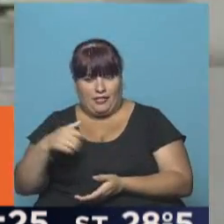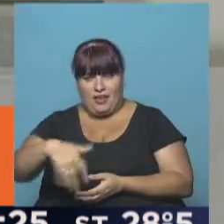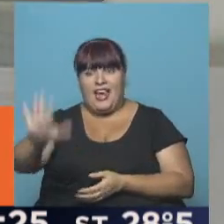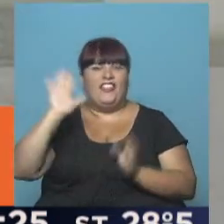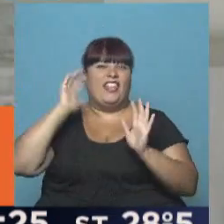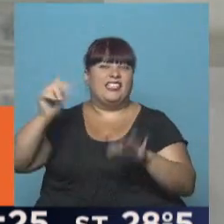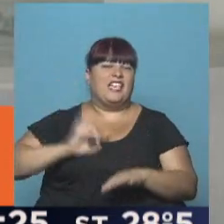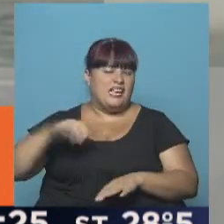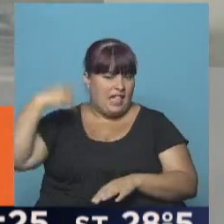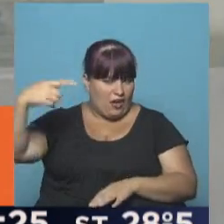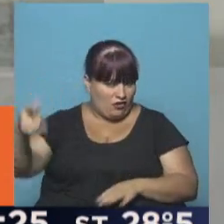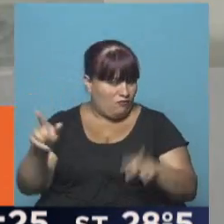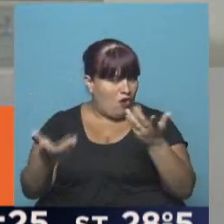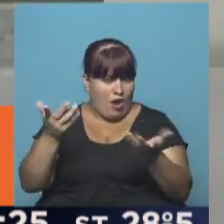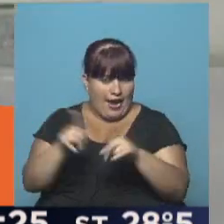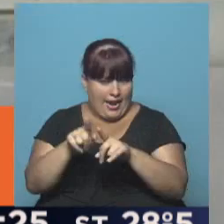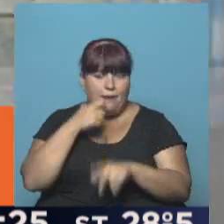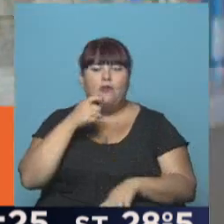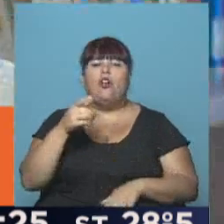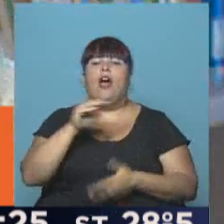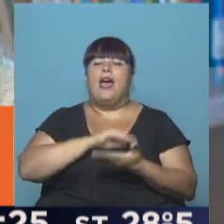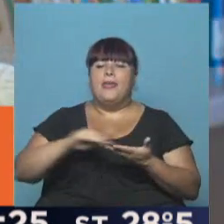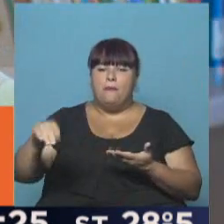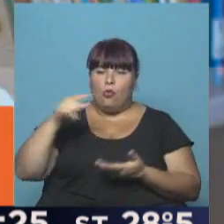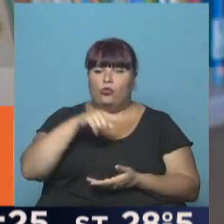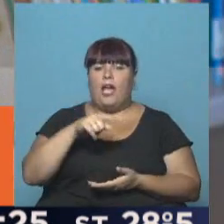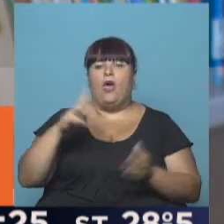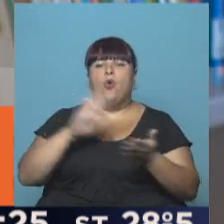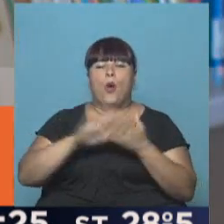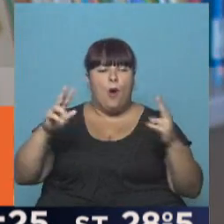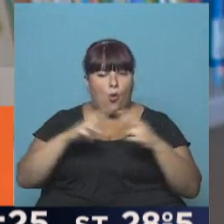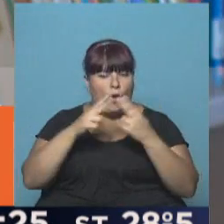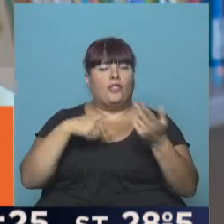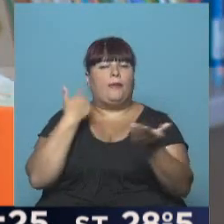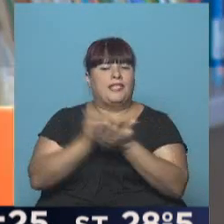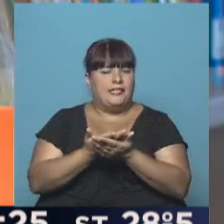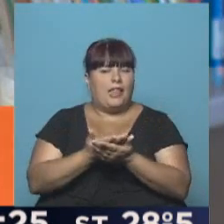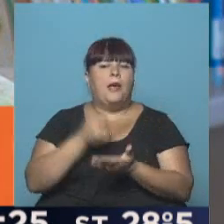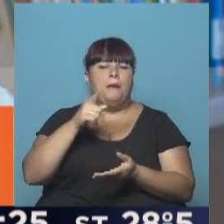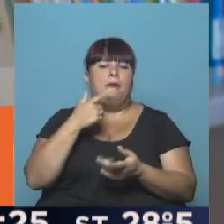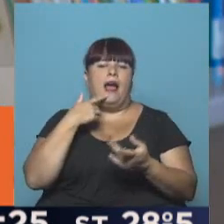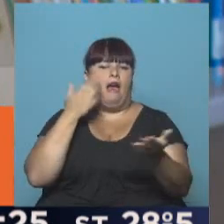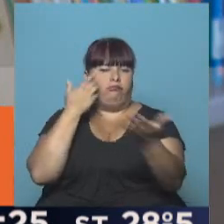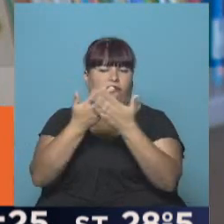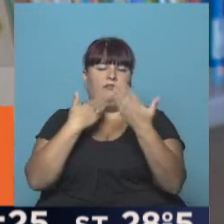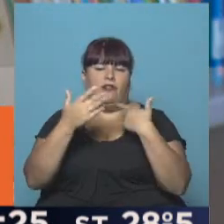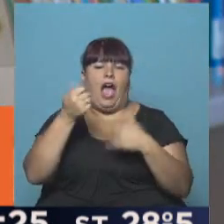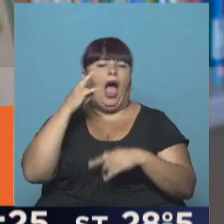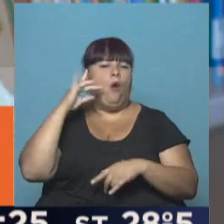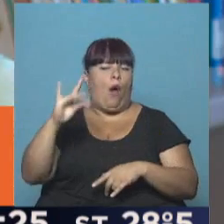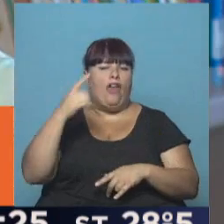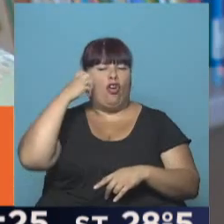16 años el diputado adrián grana que se había un diputado de nuevo encuentro está haciendo una presentación para que se lo interpele a wade en el